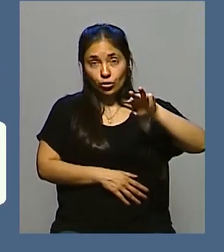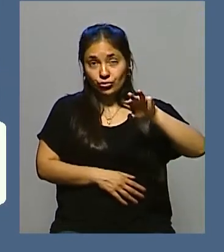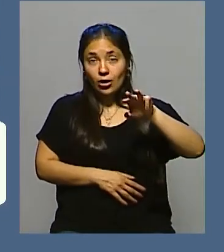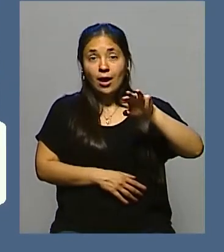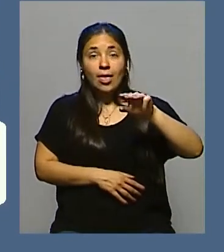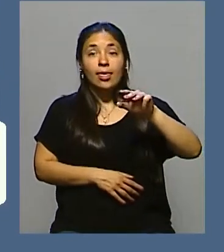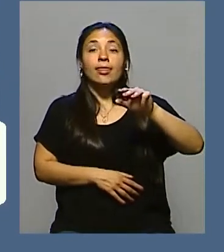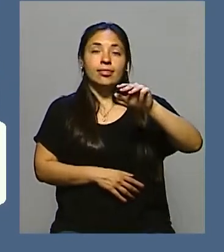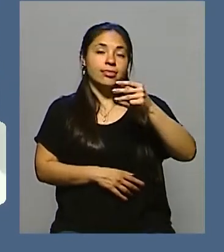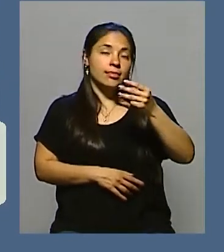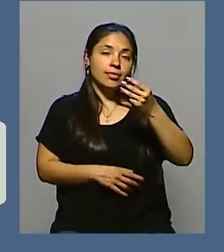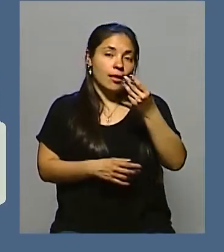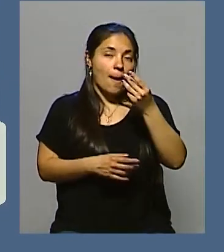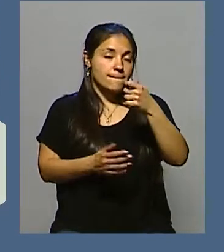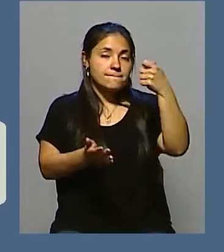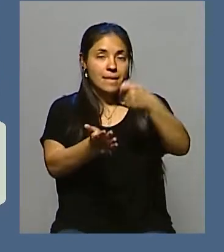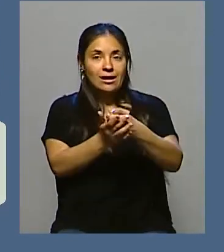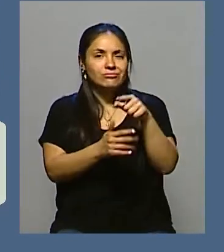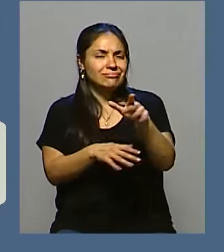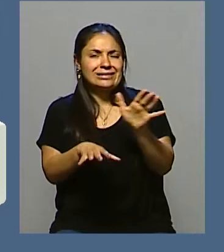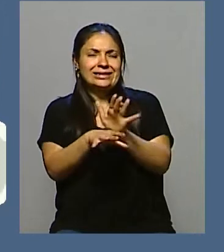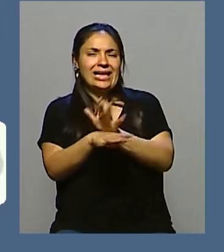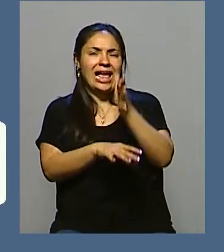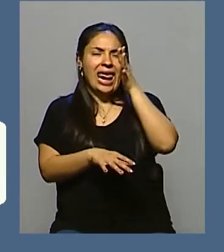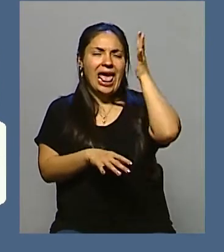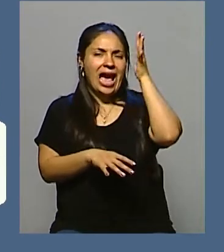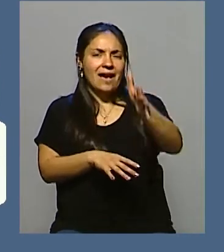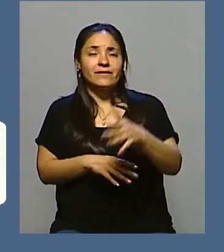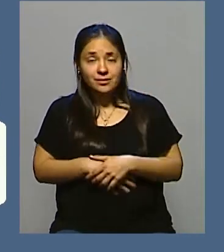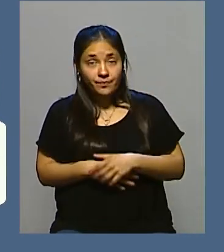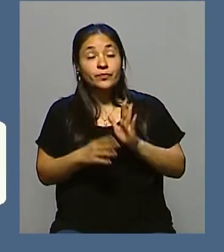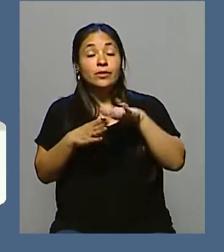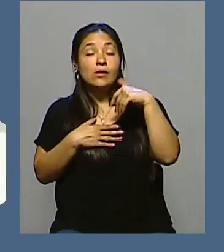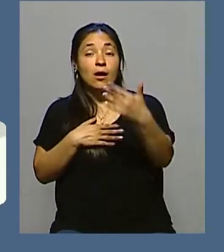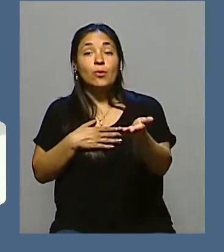esto es un disparate impresionante que después obviamente se refleja sobre los precios